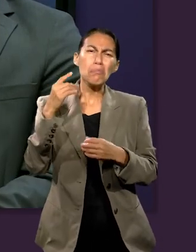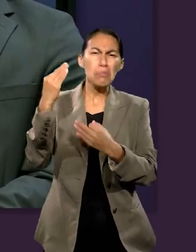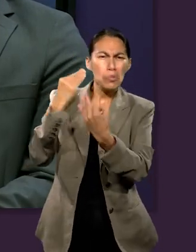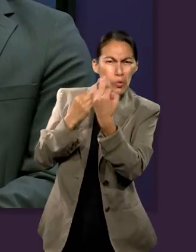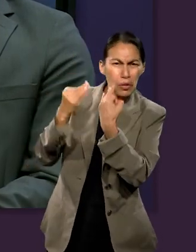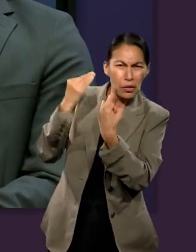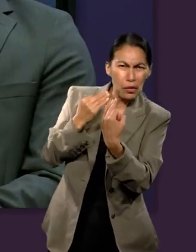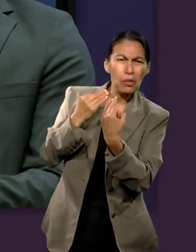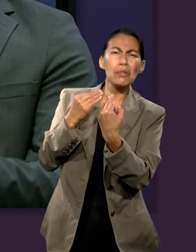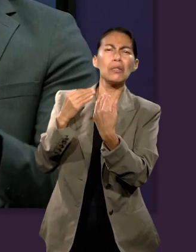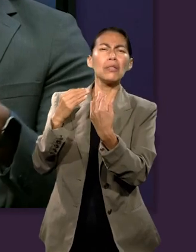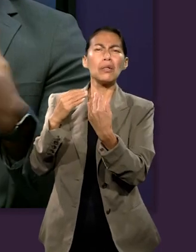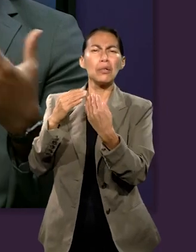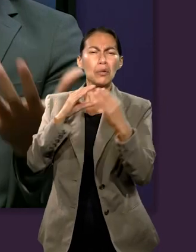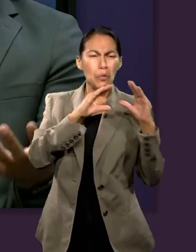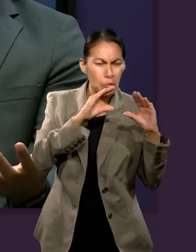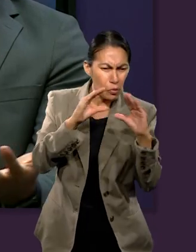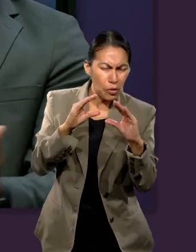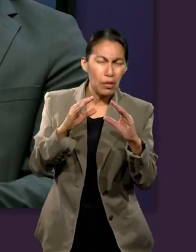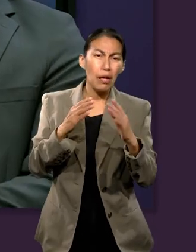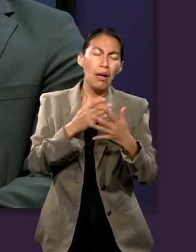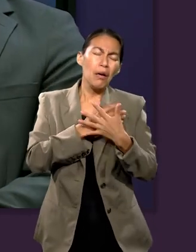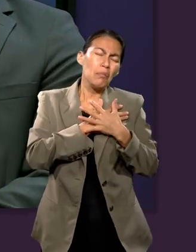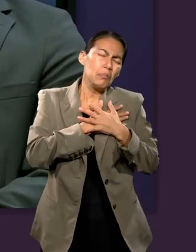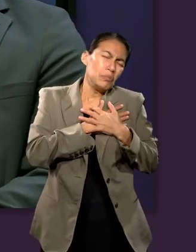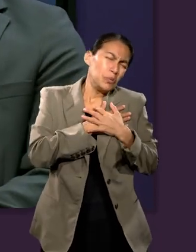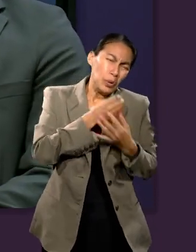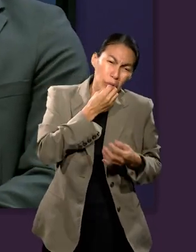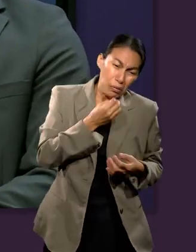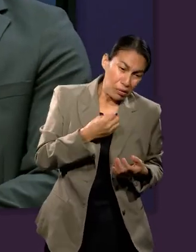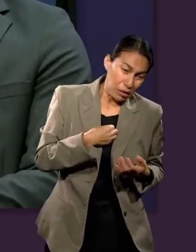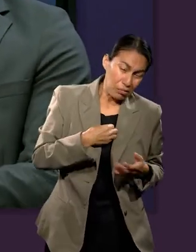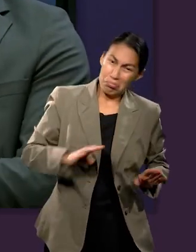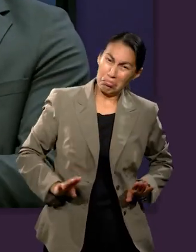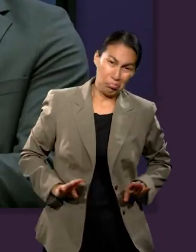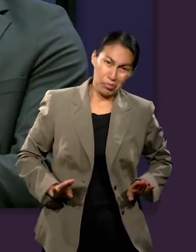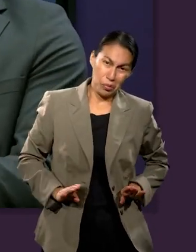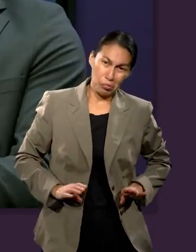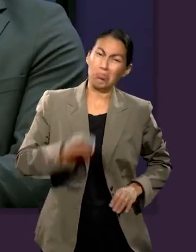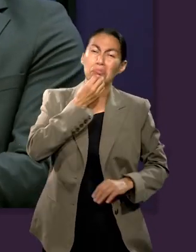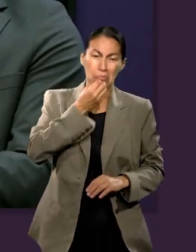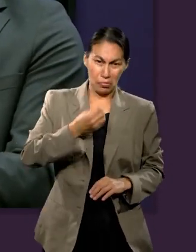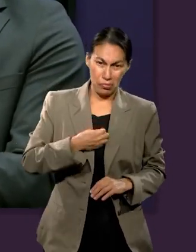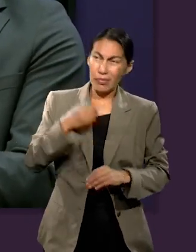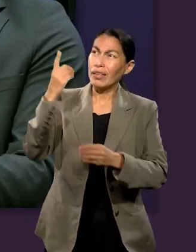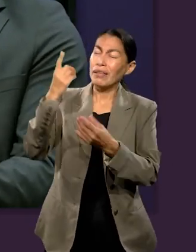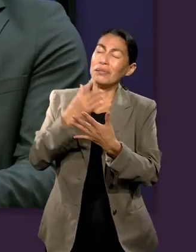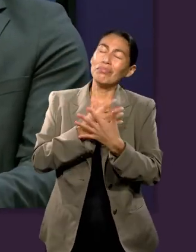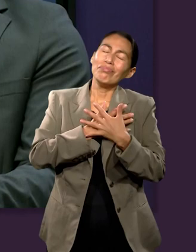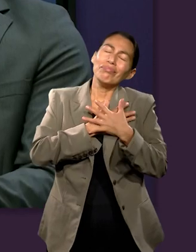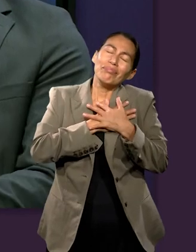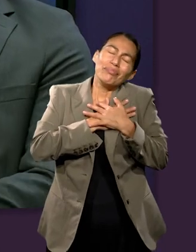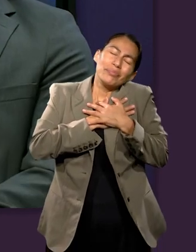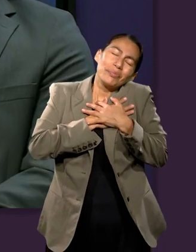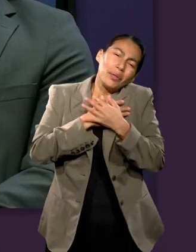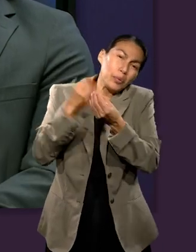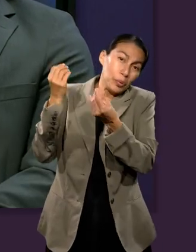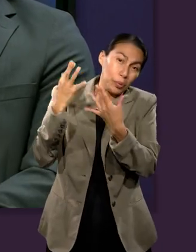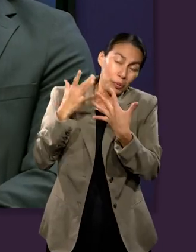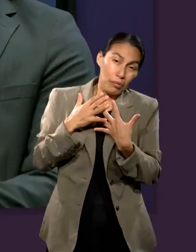ya sea la constante protección el amor este inmerecido inagotable